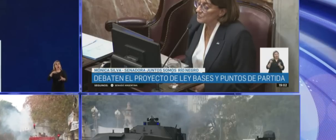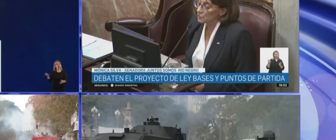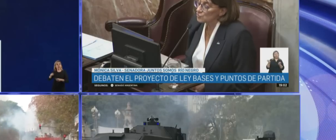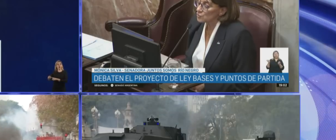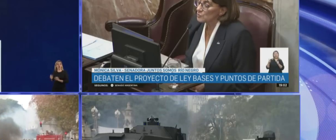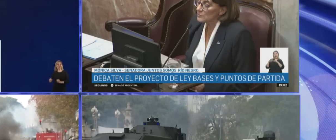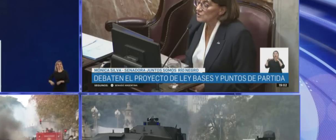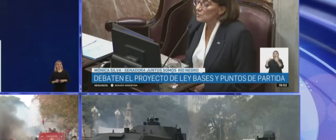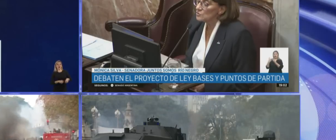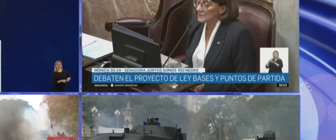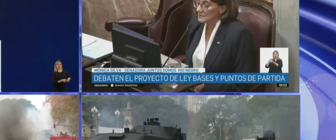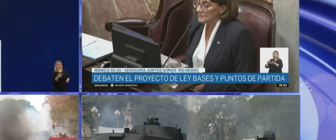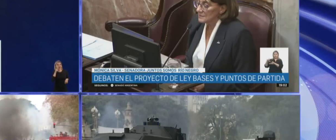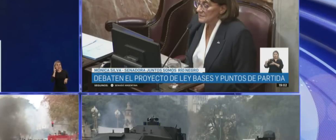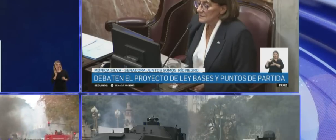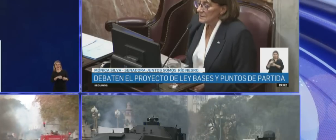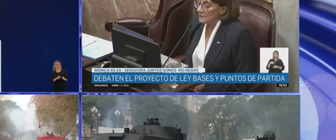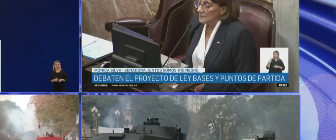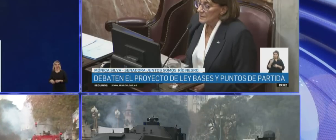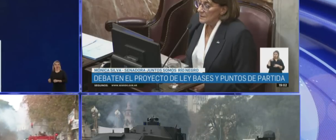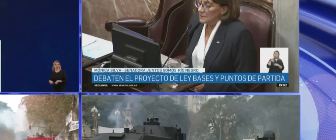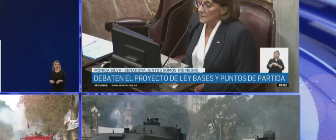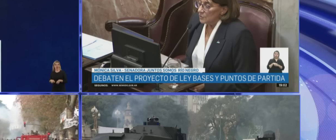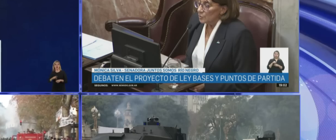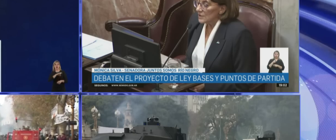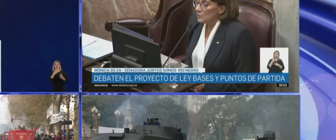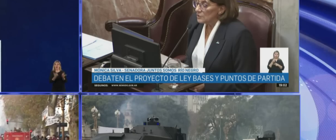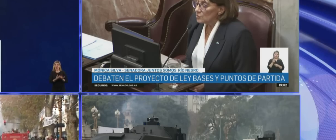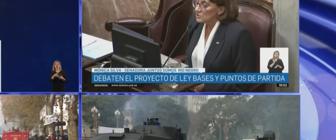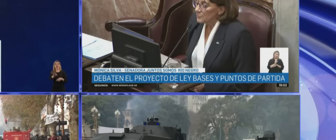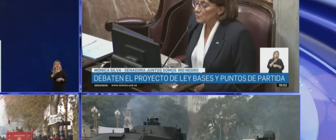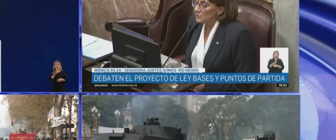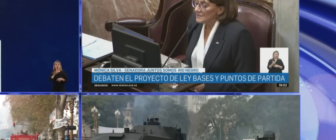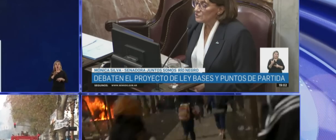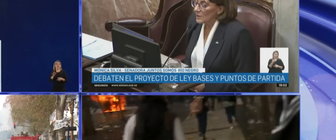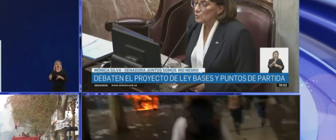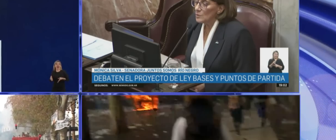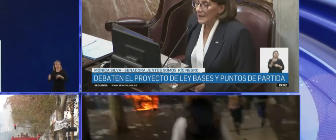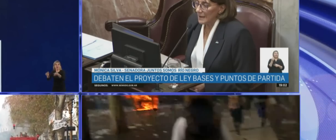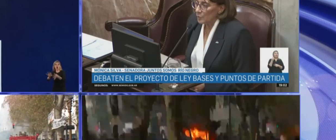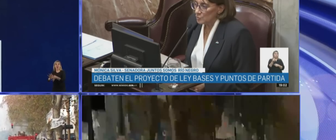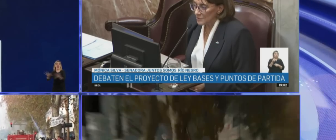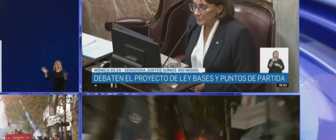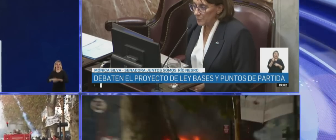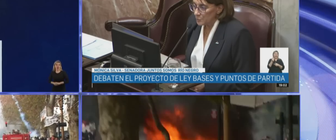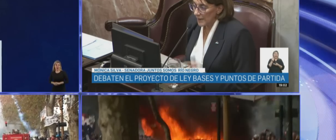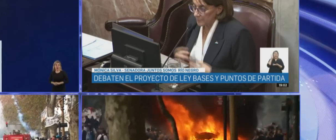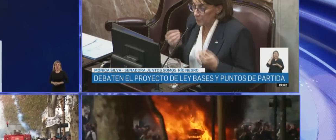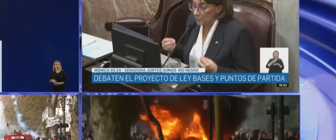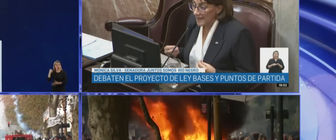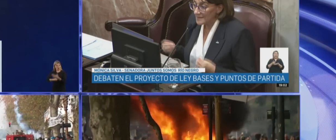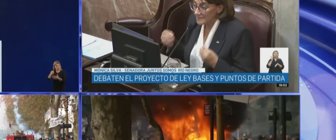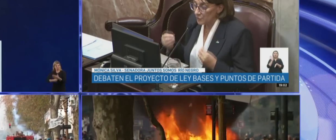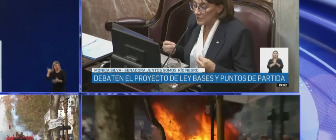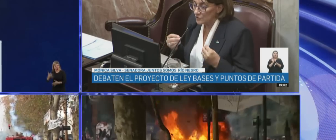hubiera ocultado con pudor. La sociedad eligió el camino de la libertad, a sabiendas de todos los costos y sacrificios que ello conllevaba